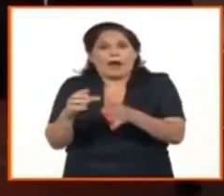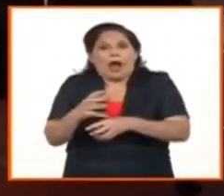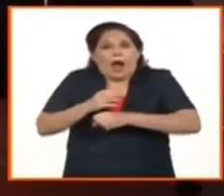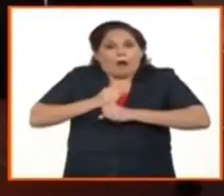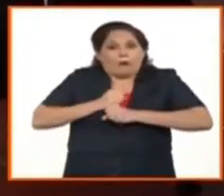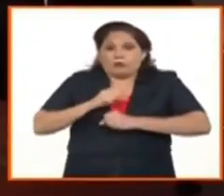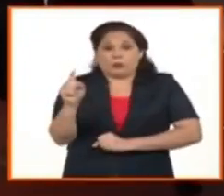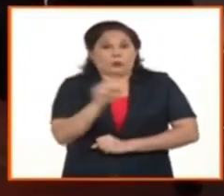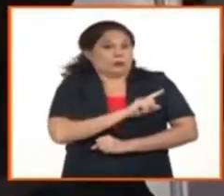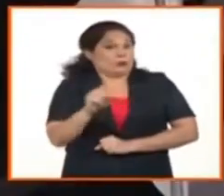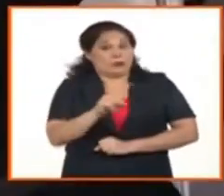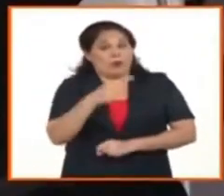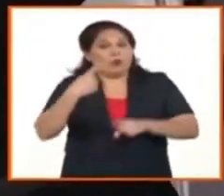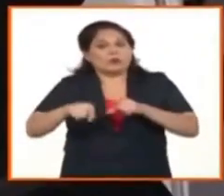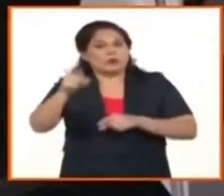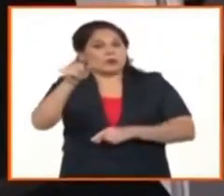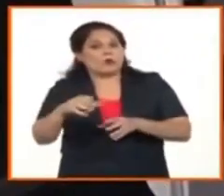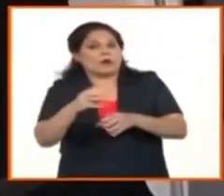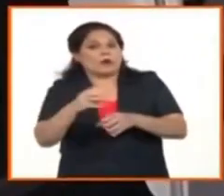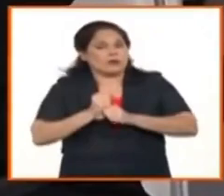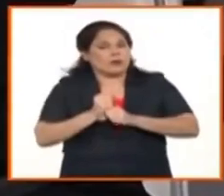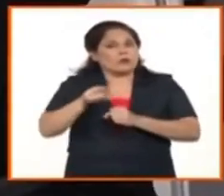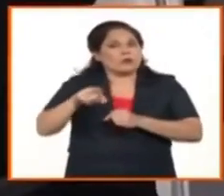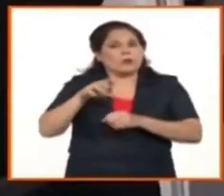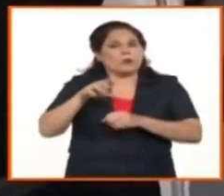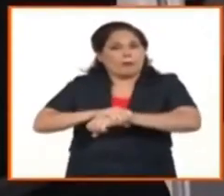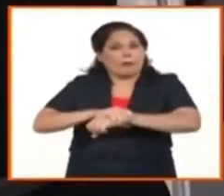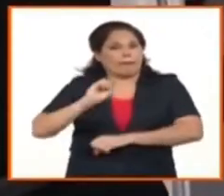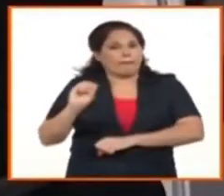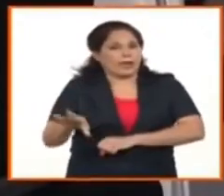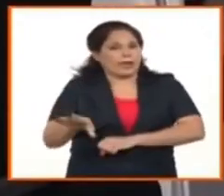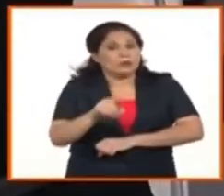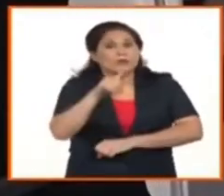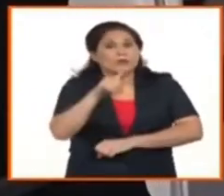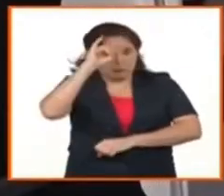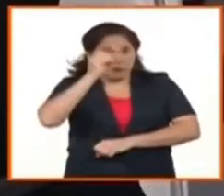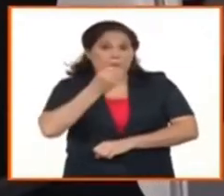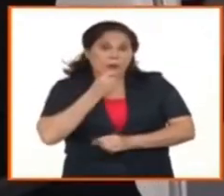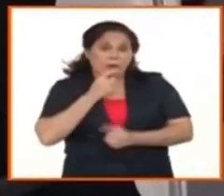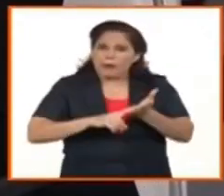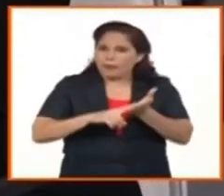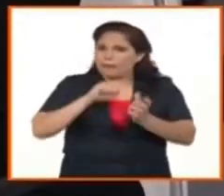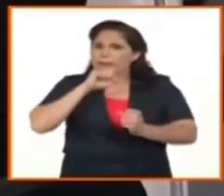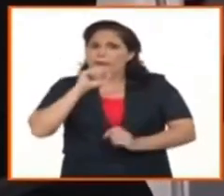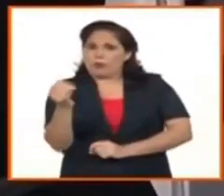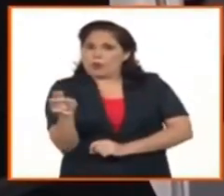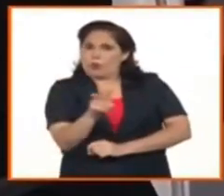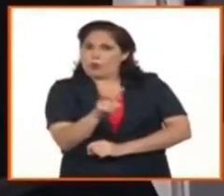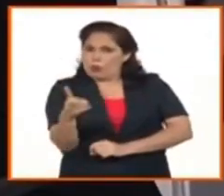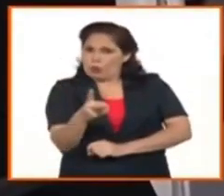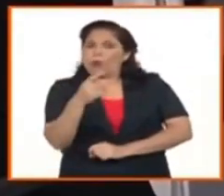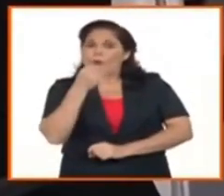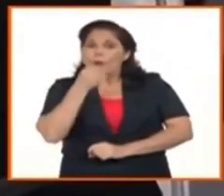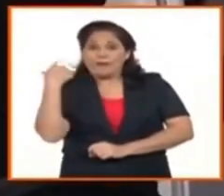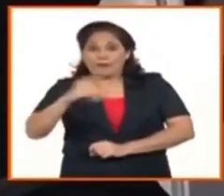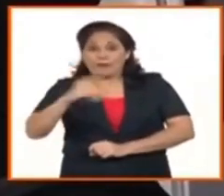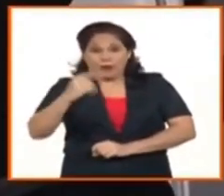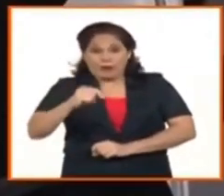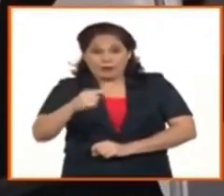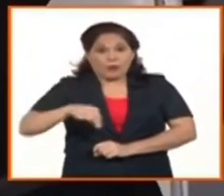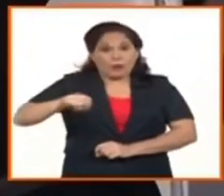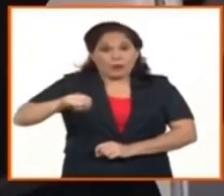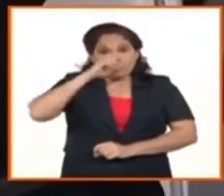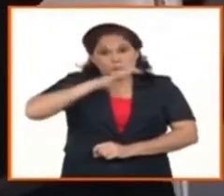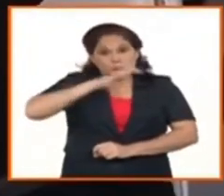tiene el código de la familia y que es que los los casos y la violencia que se ejerce